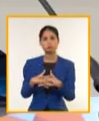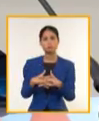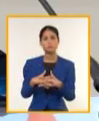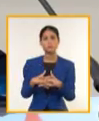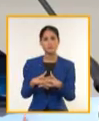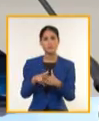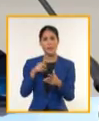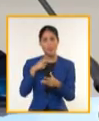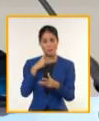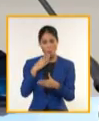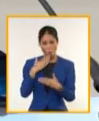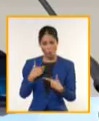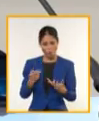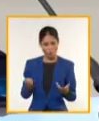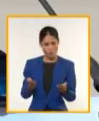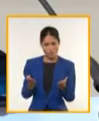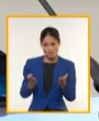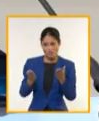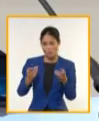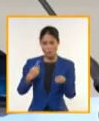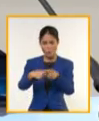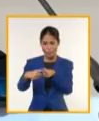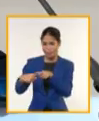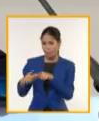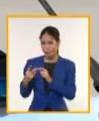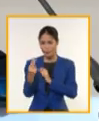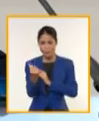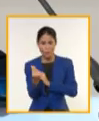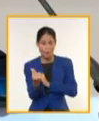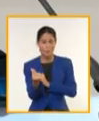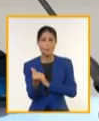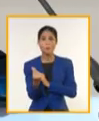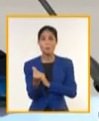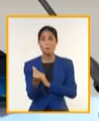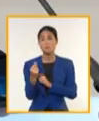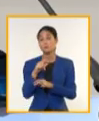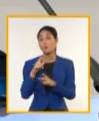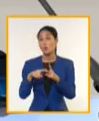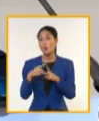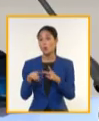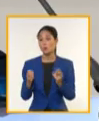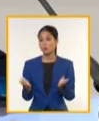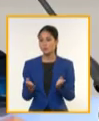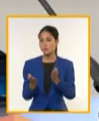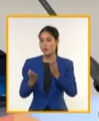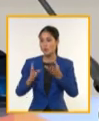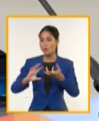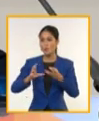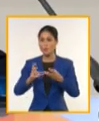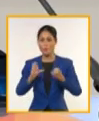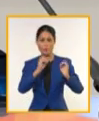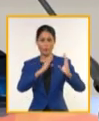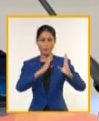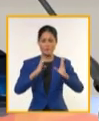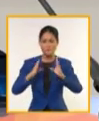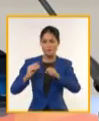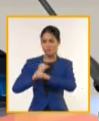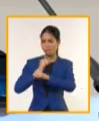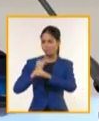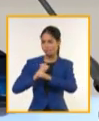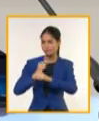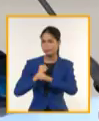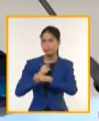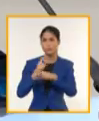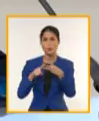del desarrollo económico, comercial, financiero, el desarrollo de las infraestructuras, la conectividad